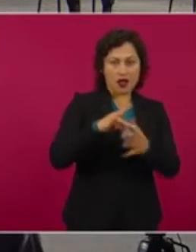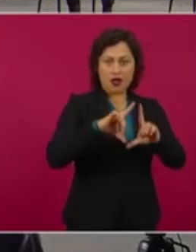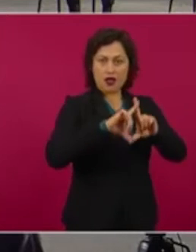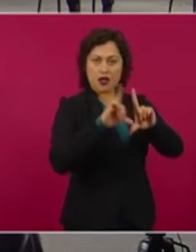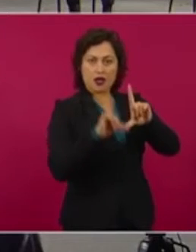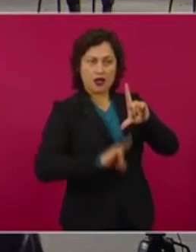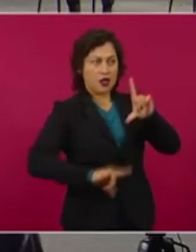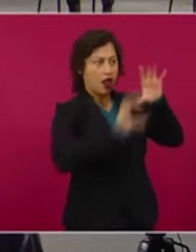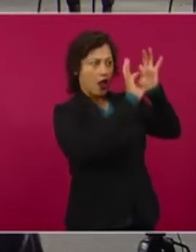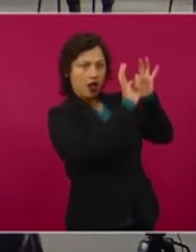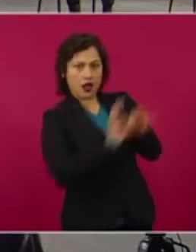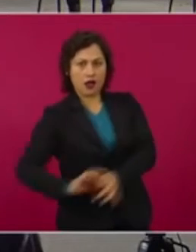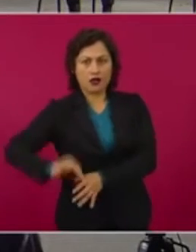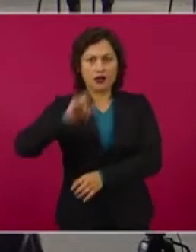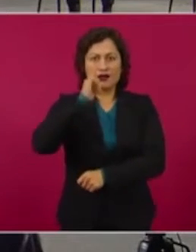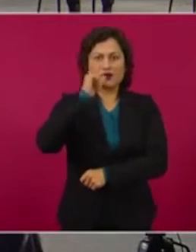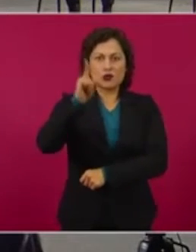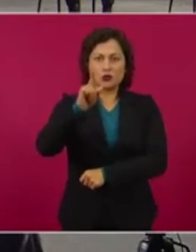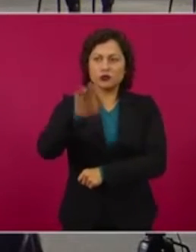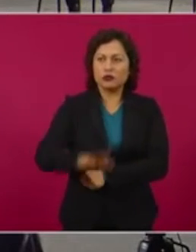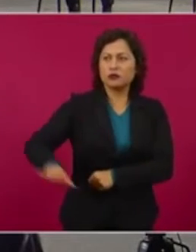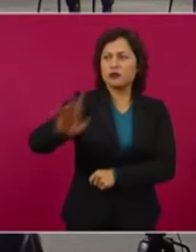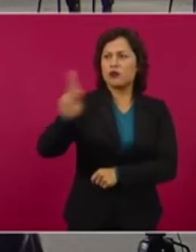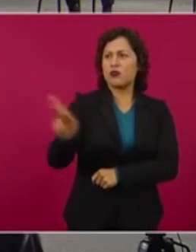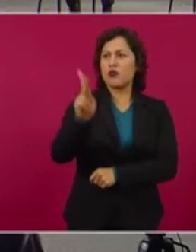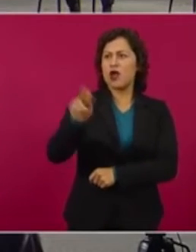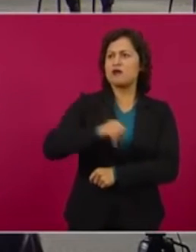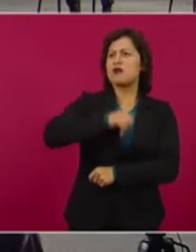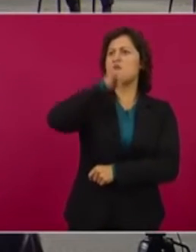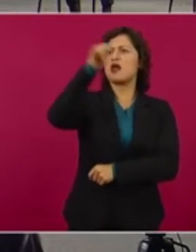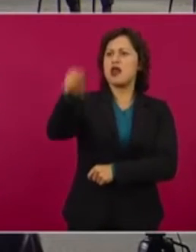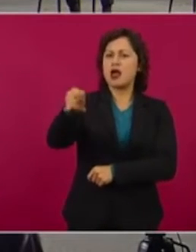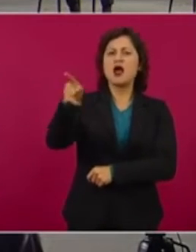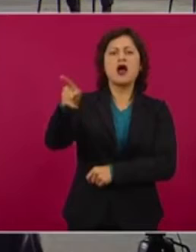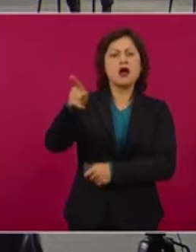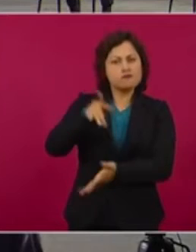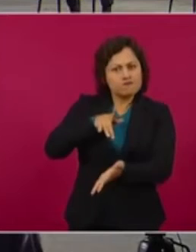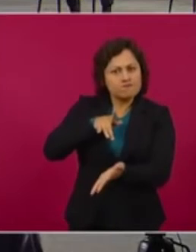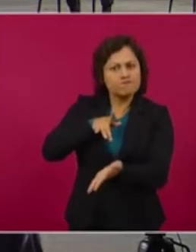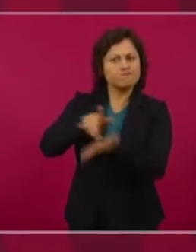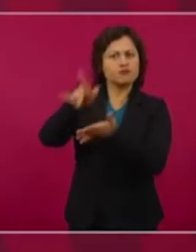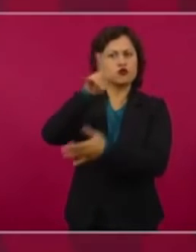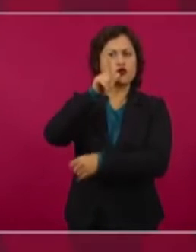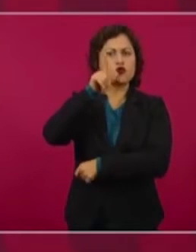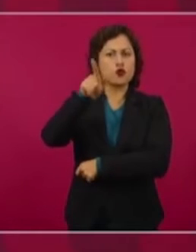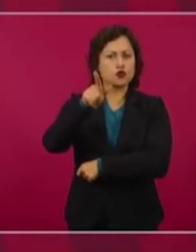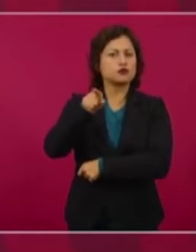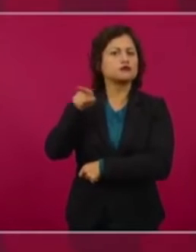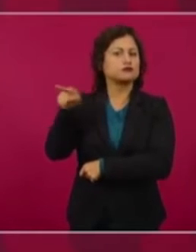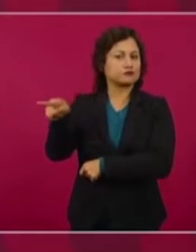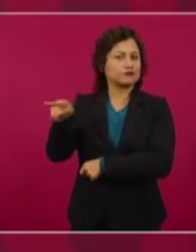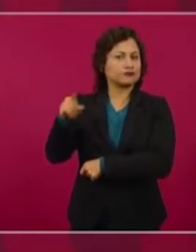logró que hasta las comunidades más apartadas tengan luz por la Comisión Federal de Electricidad.